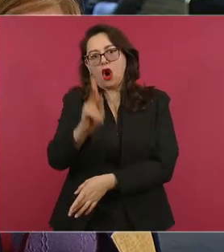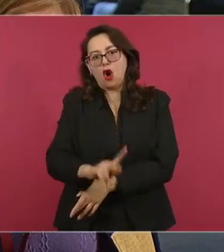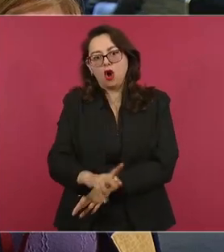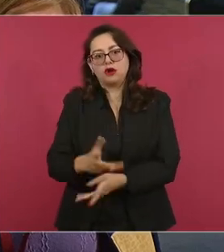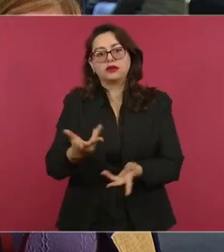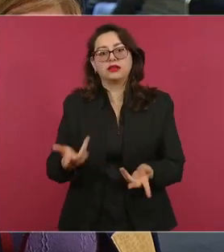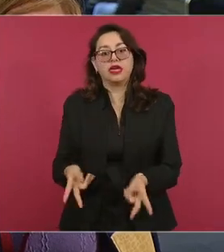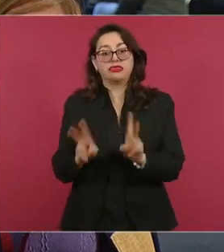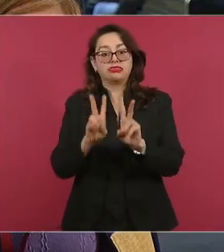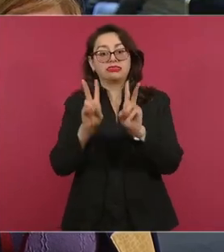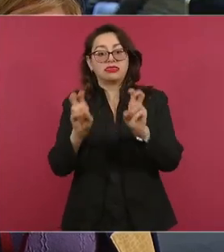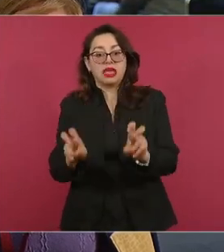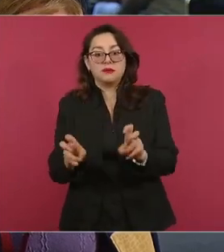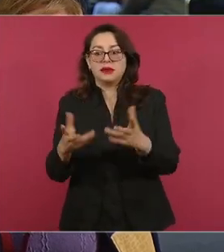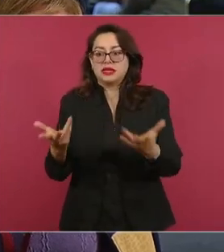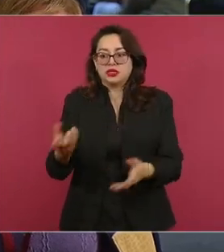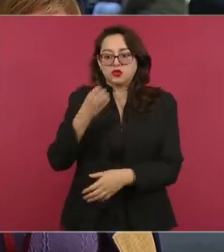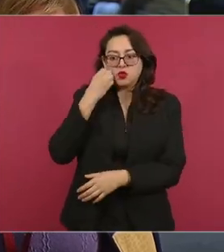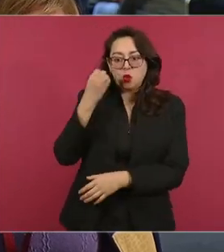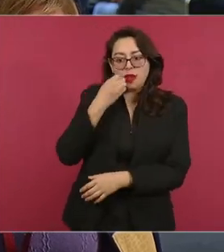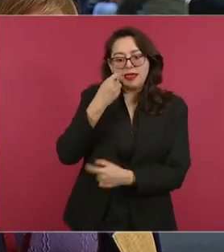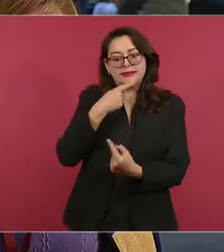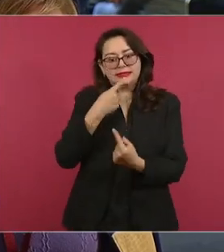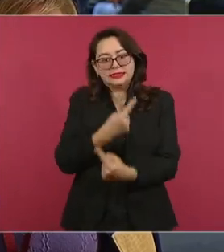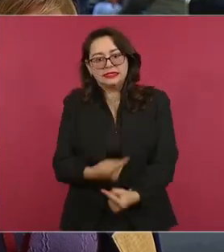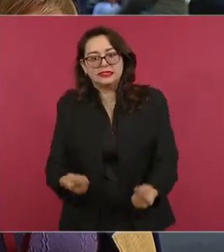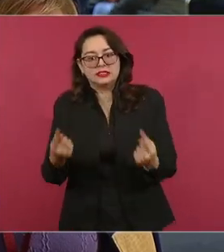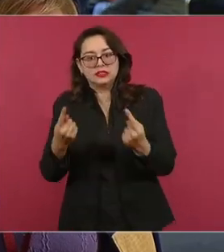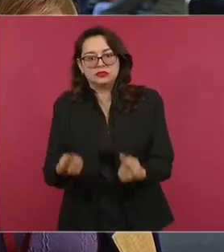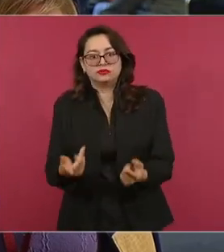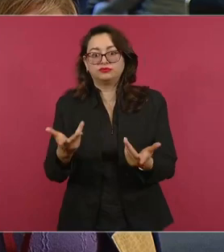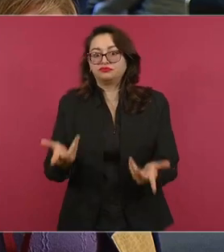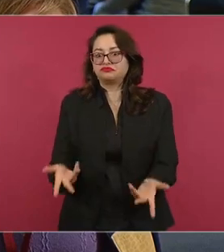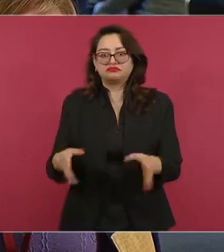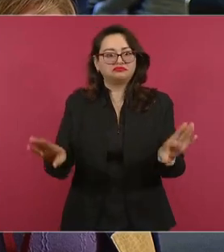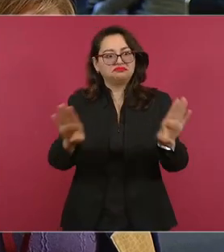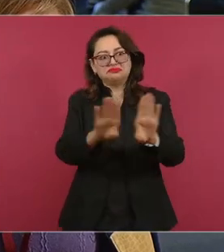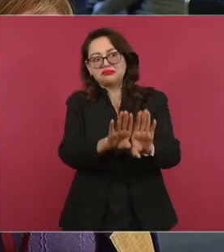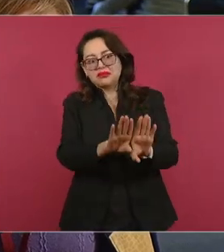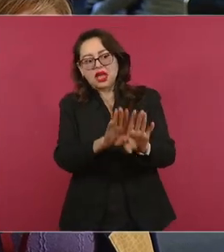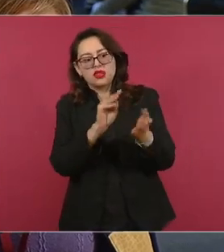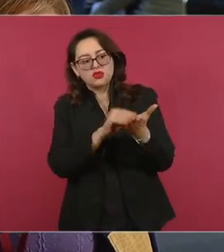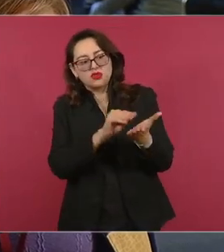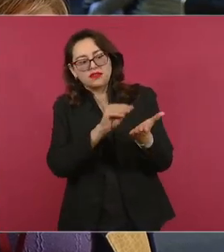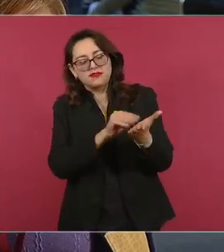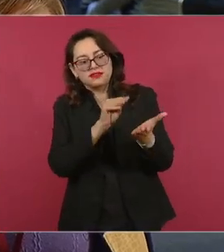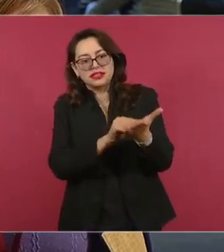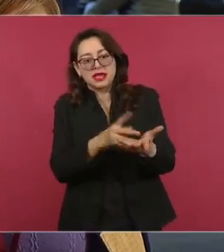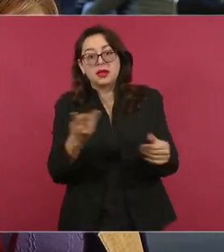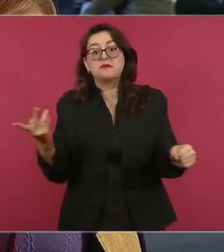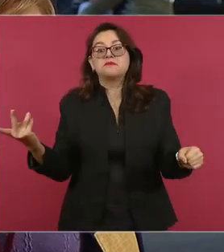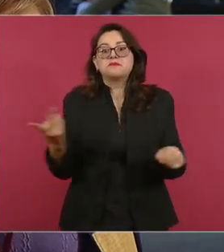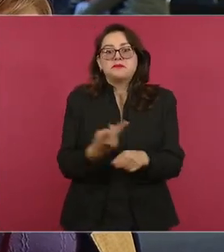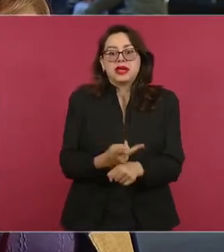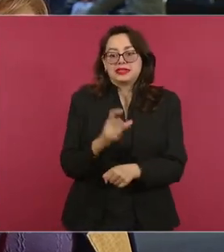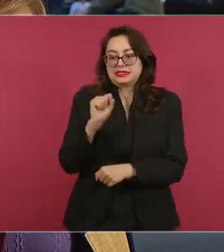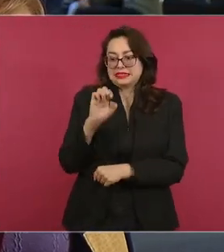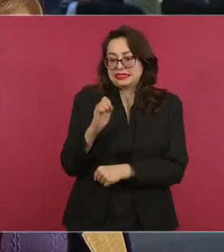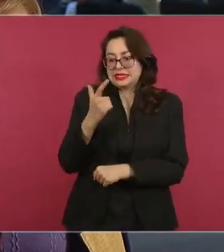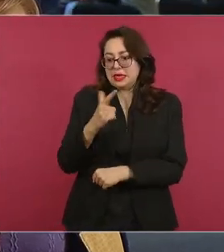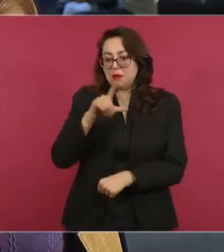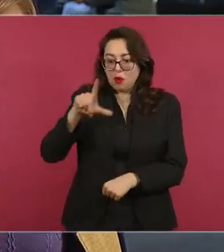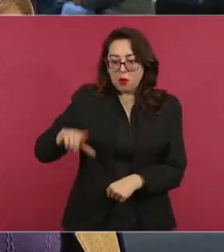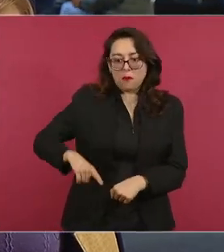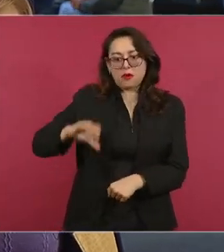Con este tema de las escuelas, de los niños, de las niñas, se ha extendido esta suspensión de clases. No sé si ya la SEP, el gobierno